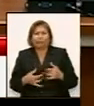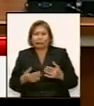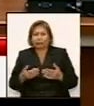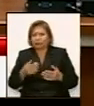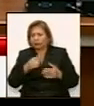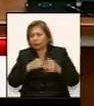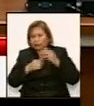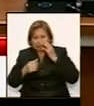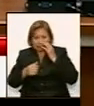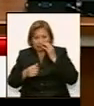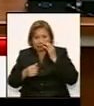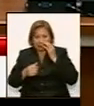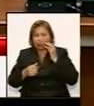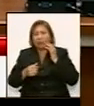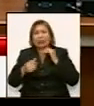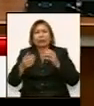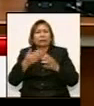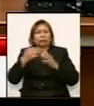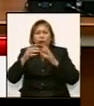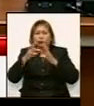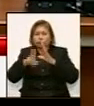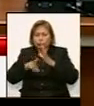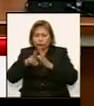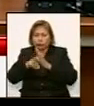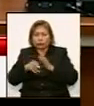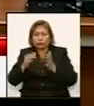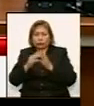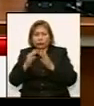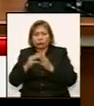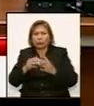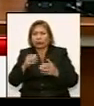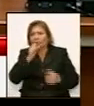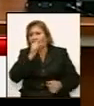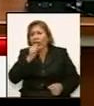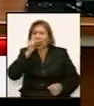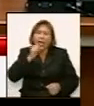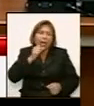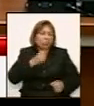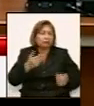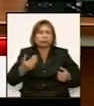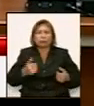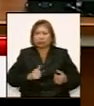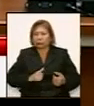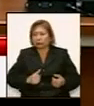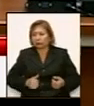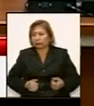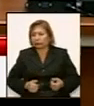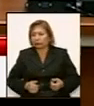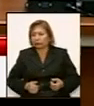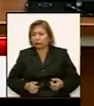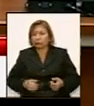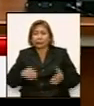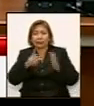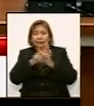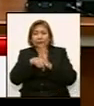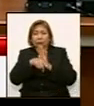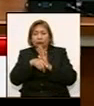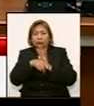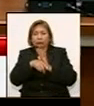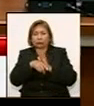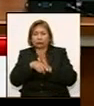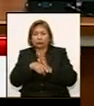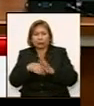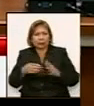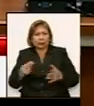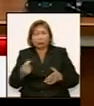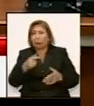sube un video hecho en casa con una canción que tiene derechos de autor, el video dura segundos, ¿no?